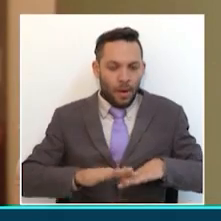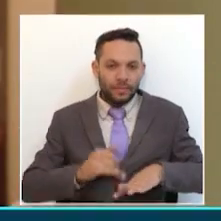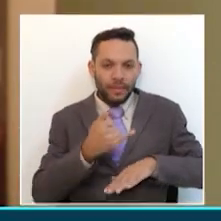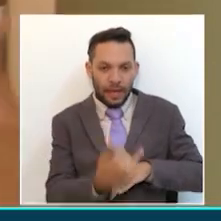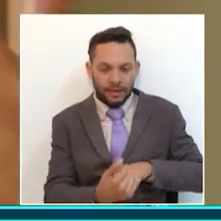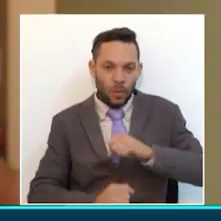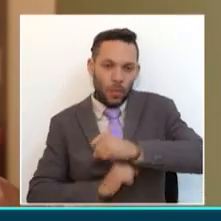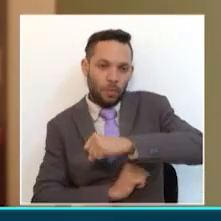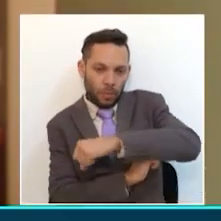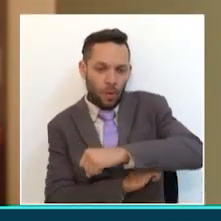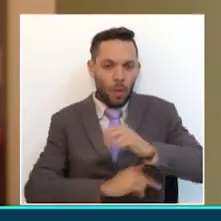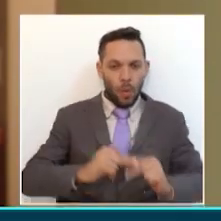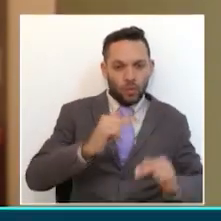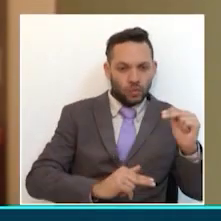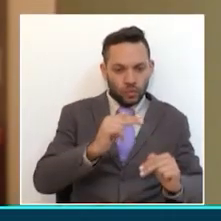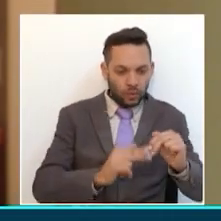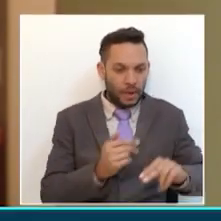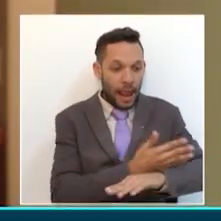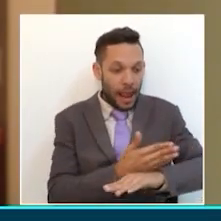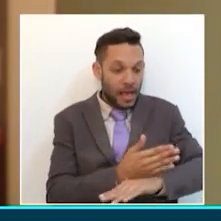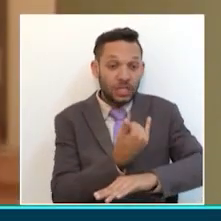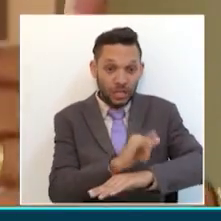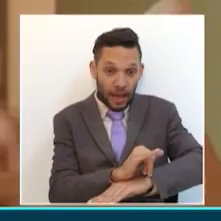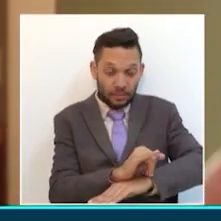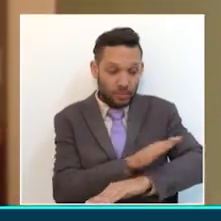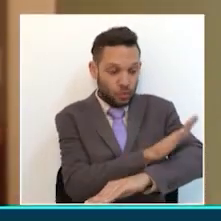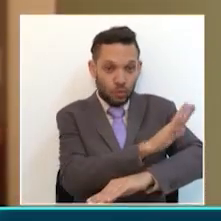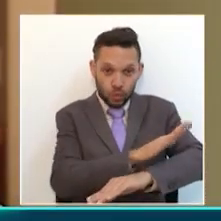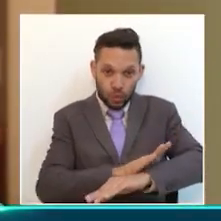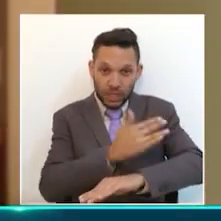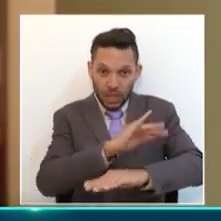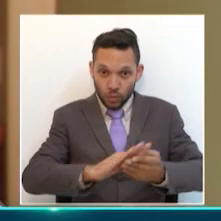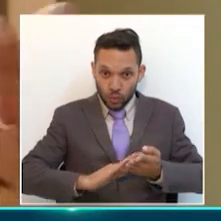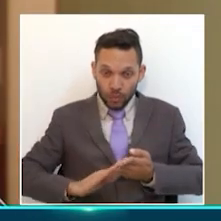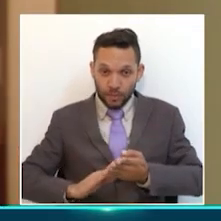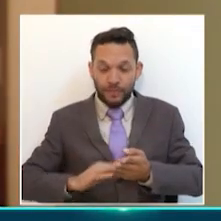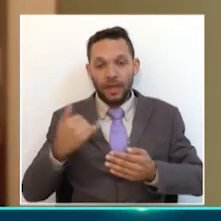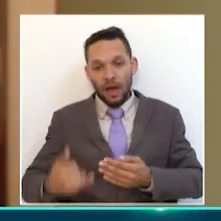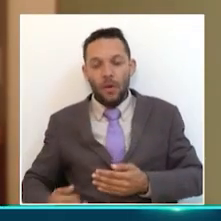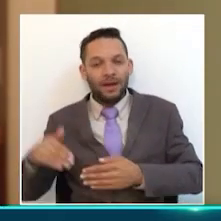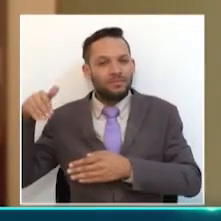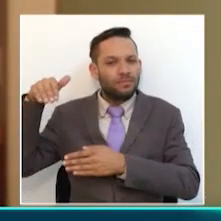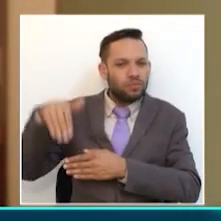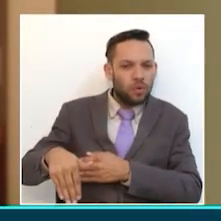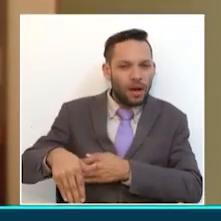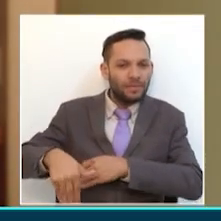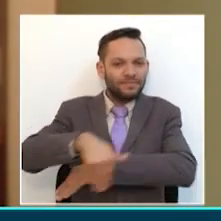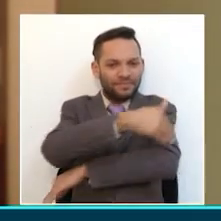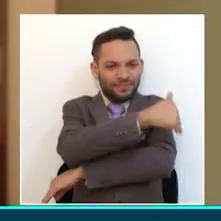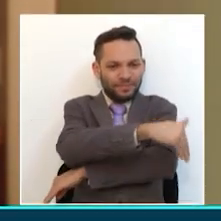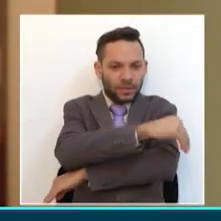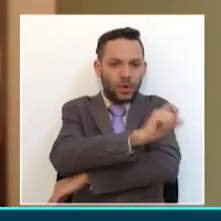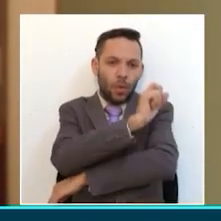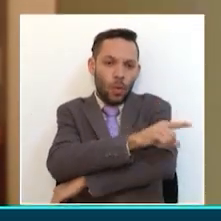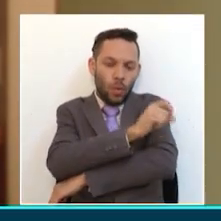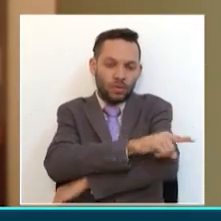Terminamos unas, entonces toca abrir otras. Entonces vamos a habilitar la 11 para que la gente pueda bajar derecho y se incorpore a la Marino Palacios por